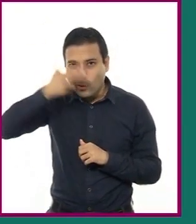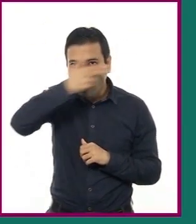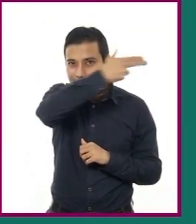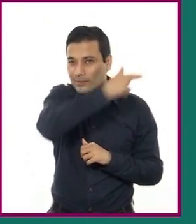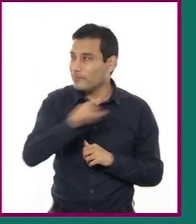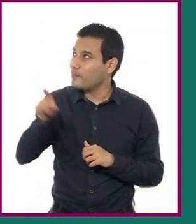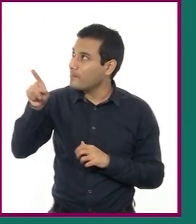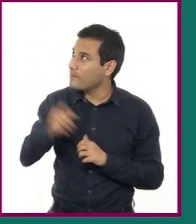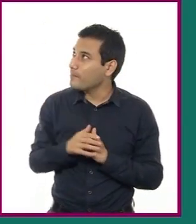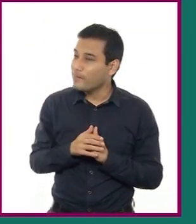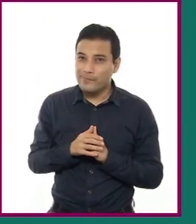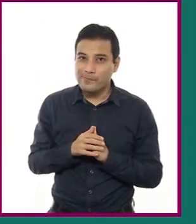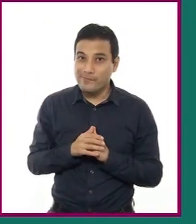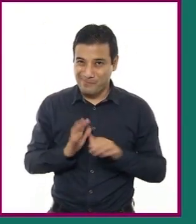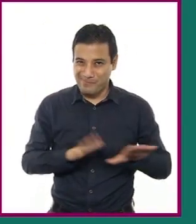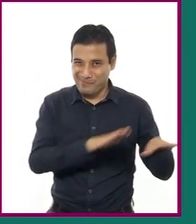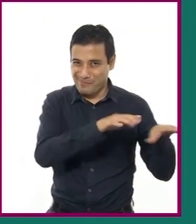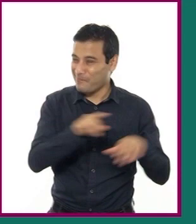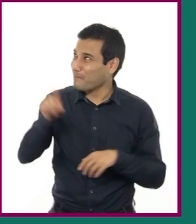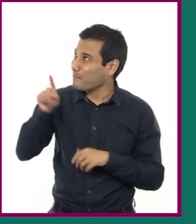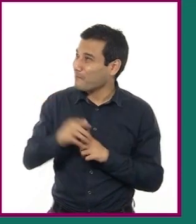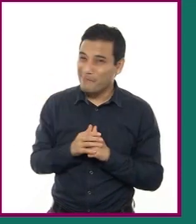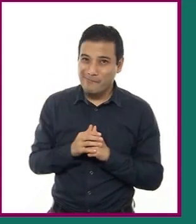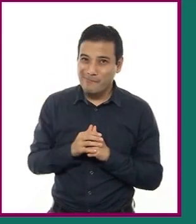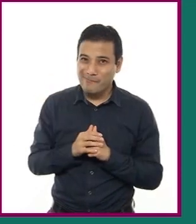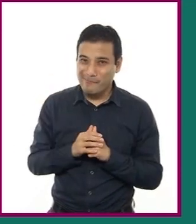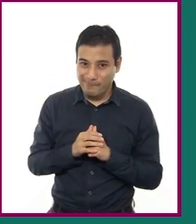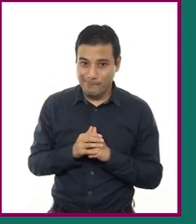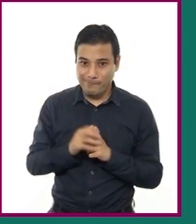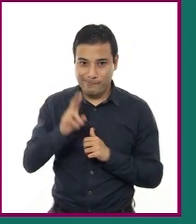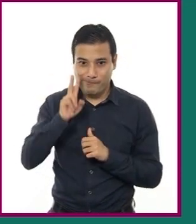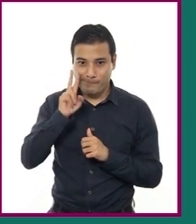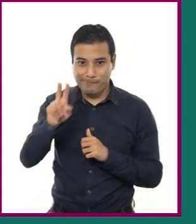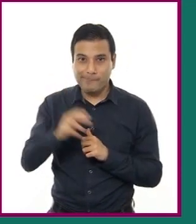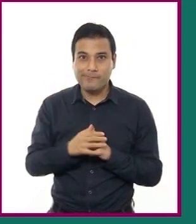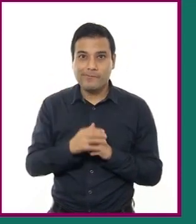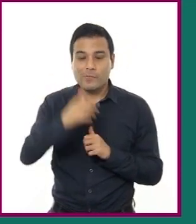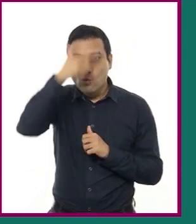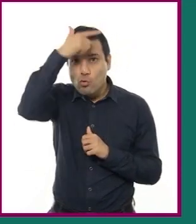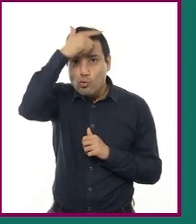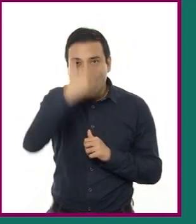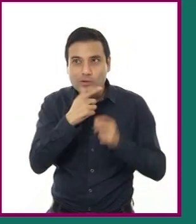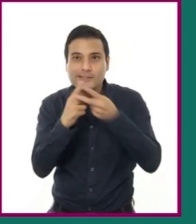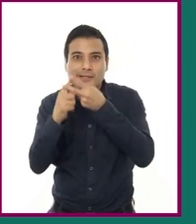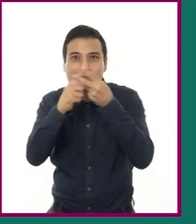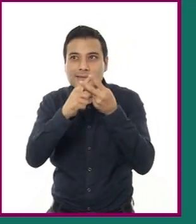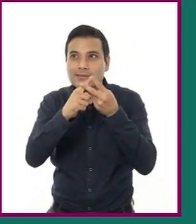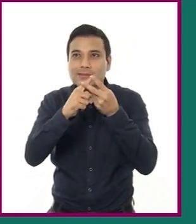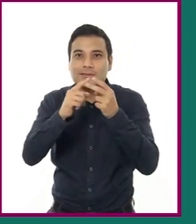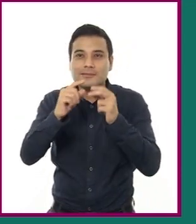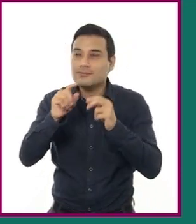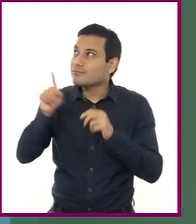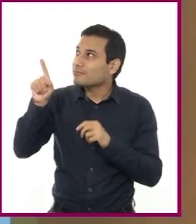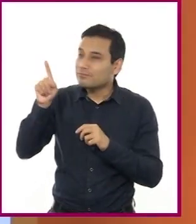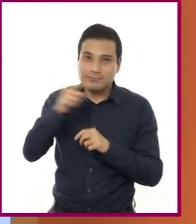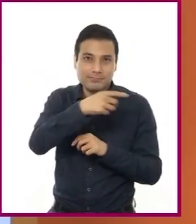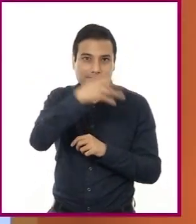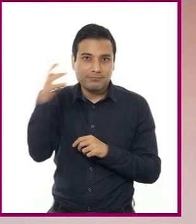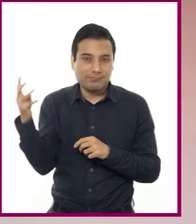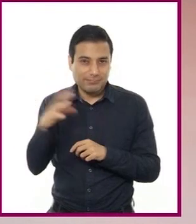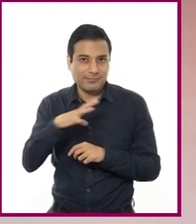Es verdad, en la imagen se puede apreciar el cielo estrellado. Eso quiere decir que en efecto ya era de